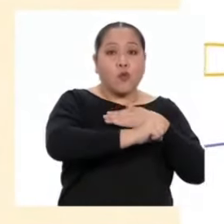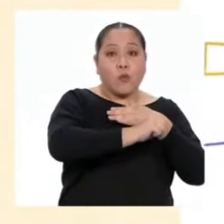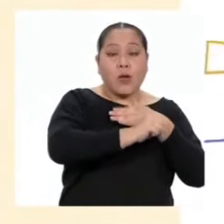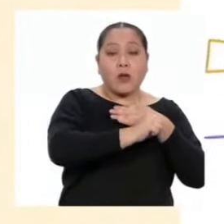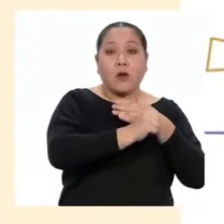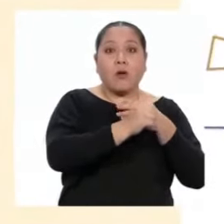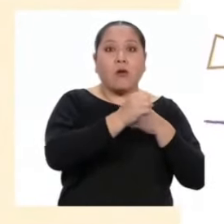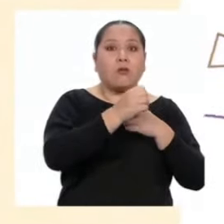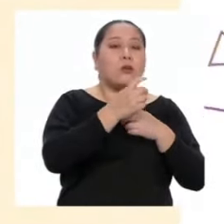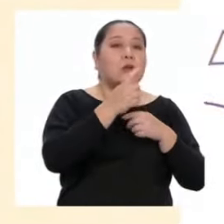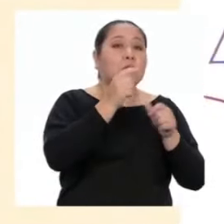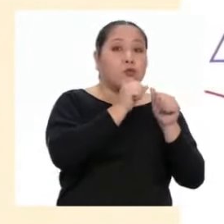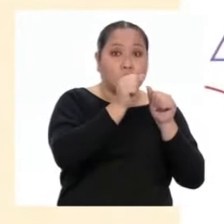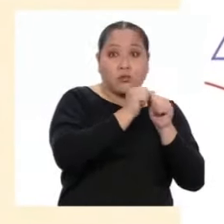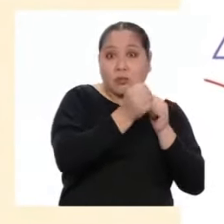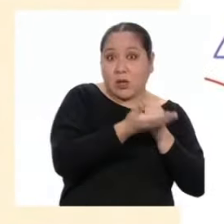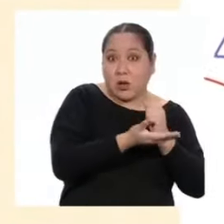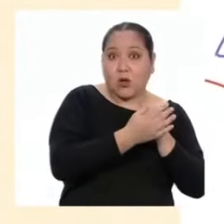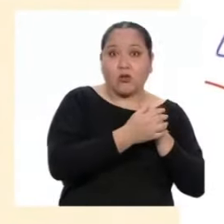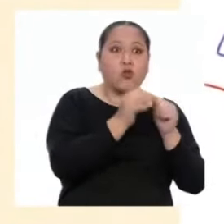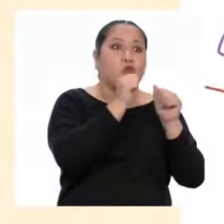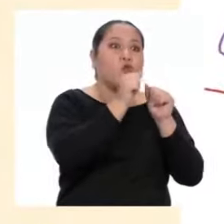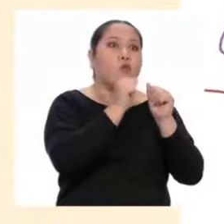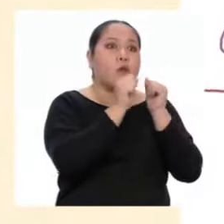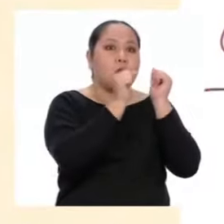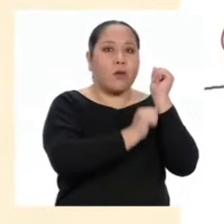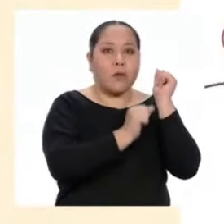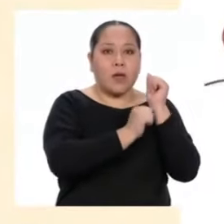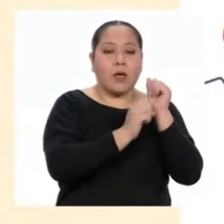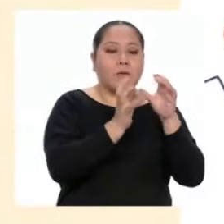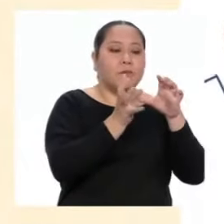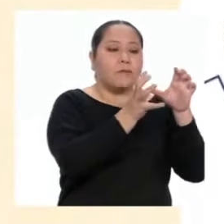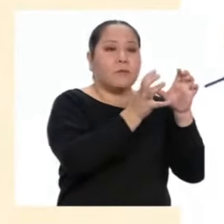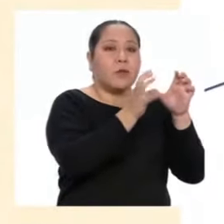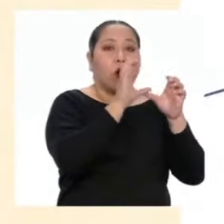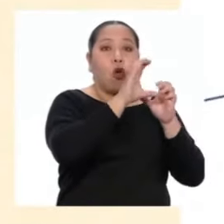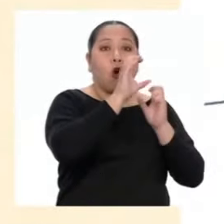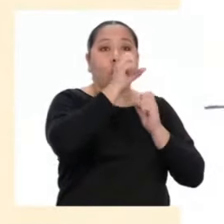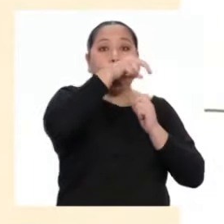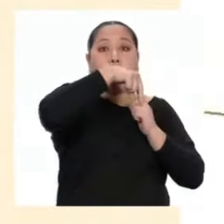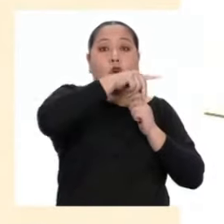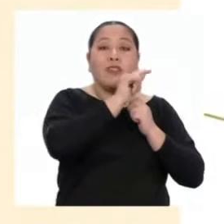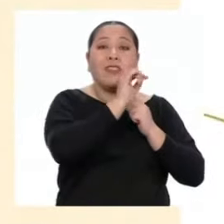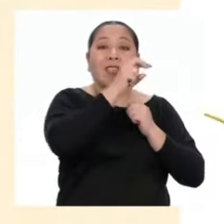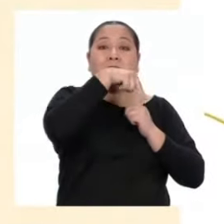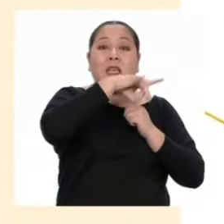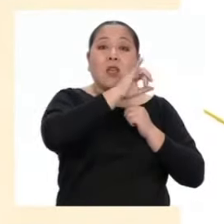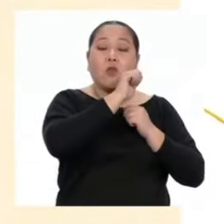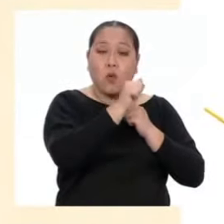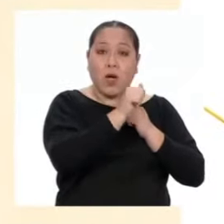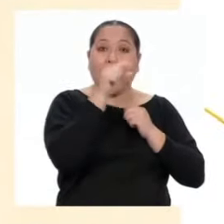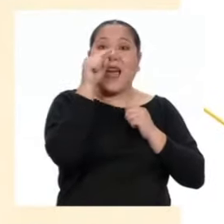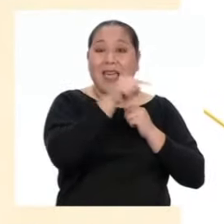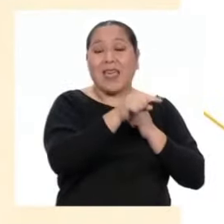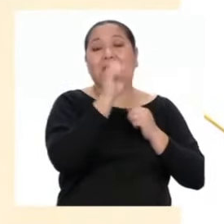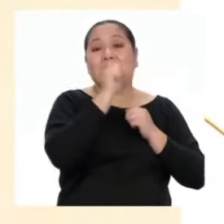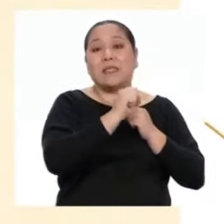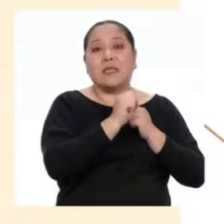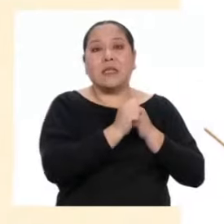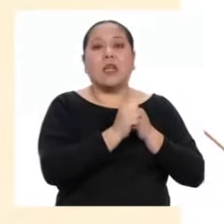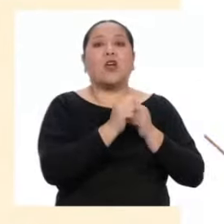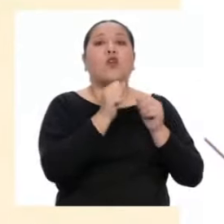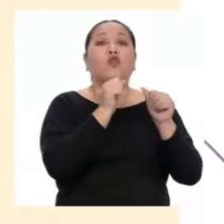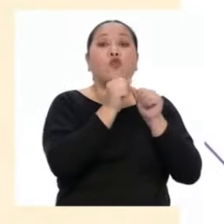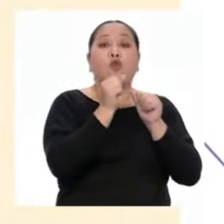número de hermanos. Y variable continua, que es aquella que puede tomar valores comprendidos entre dos